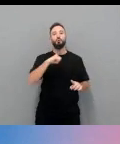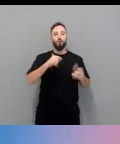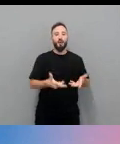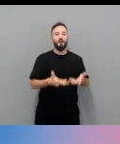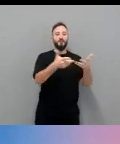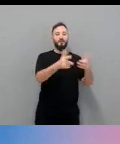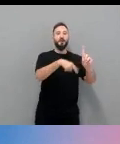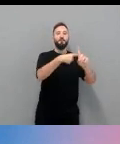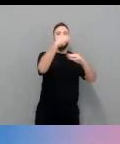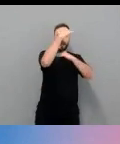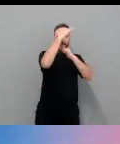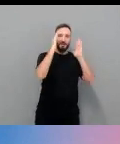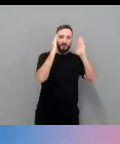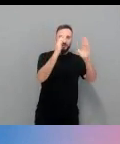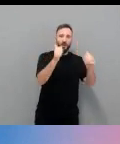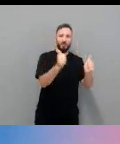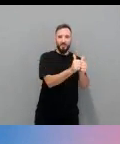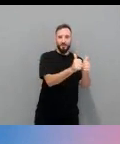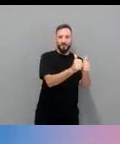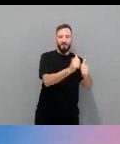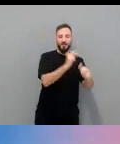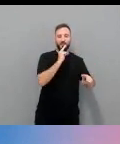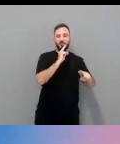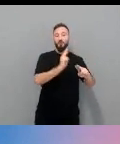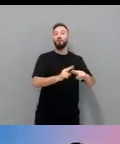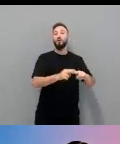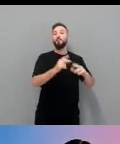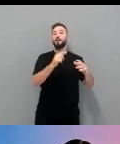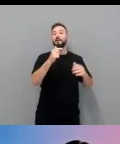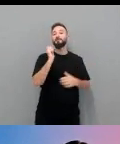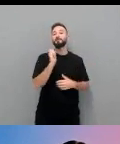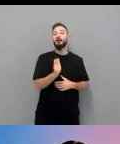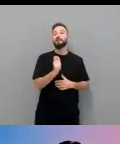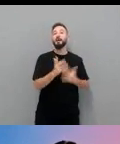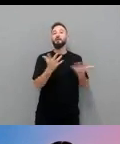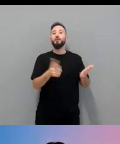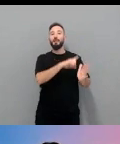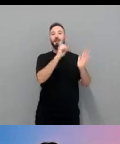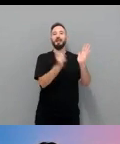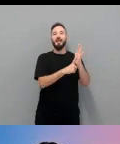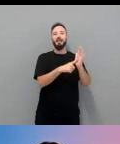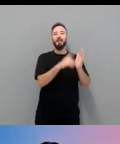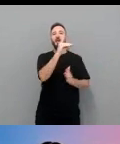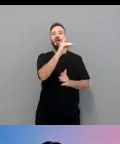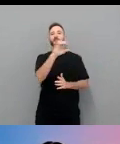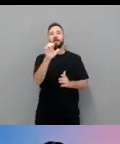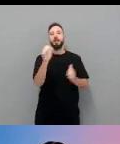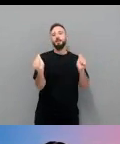dependencia, llamada por todos comúnmente como ley de dependencia.